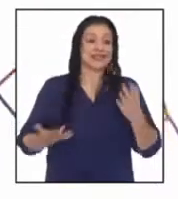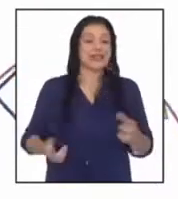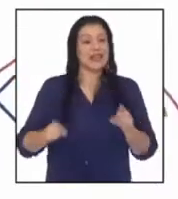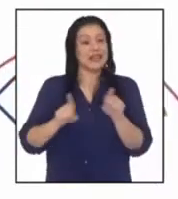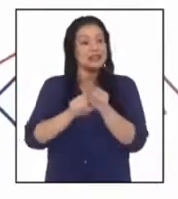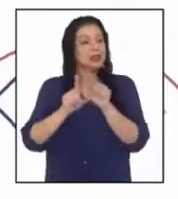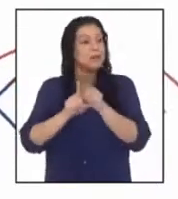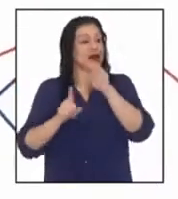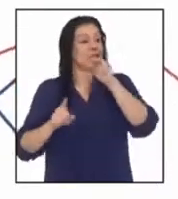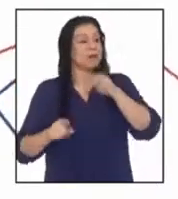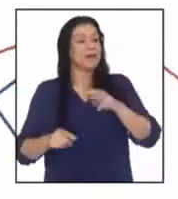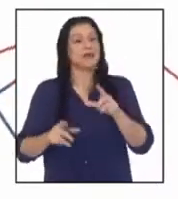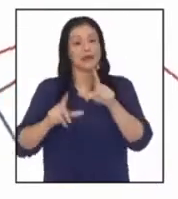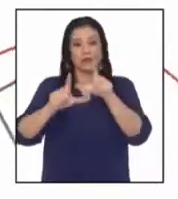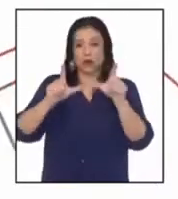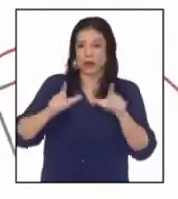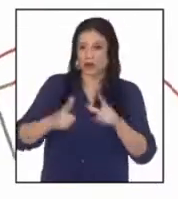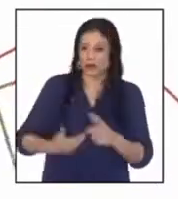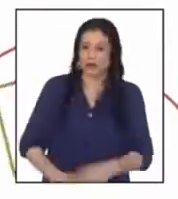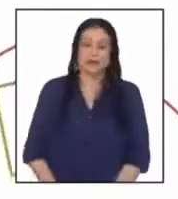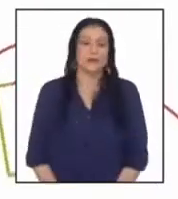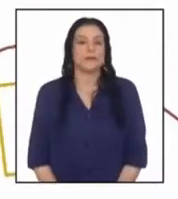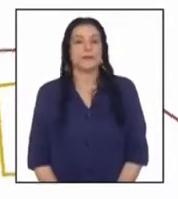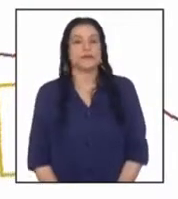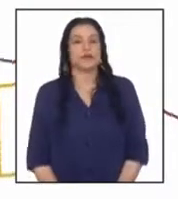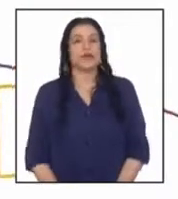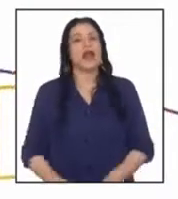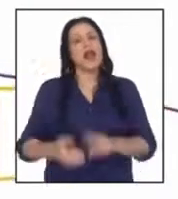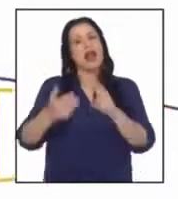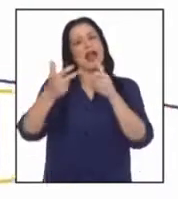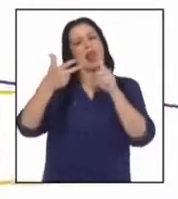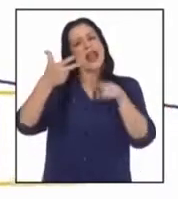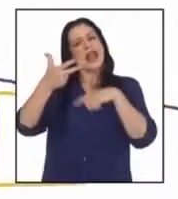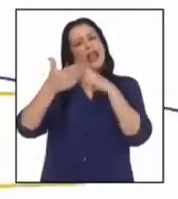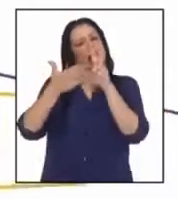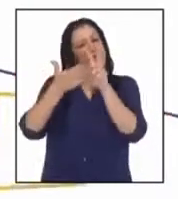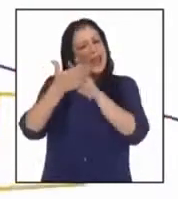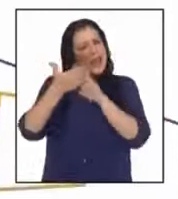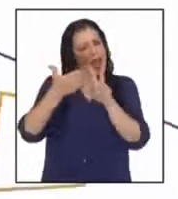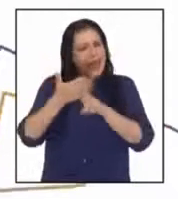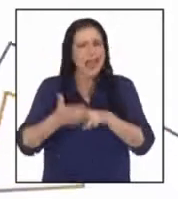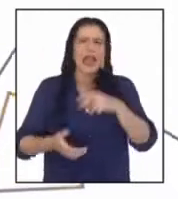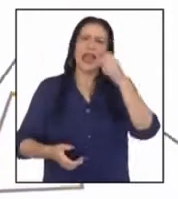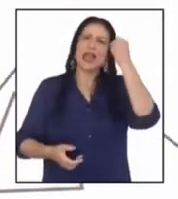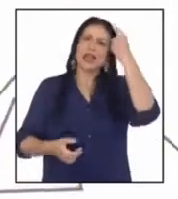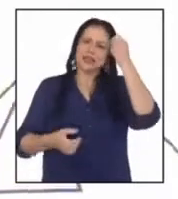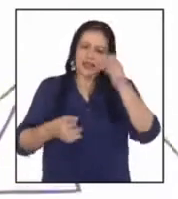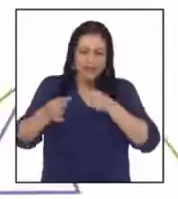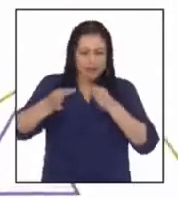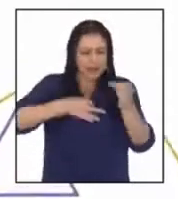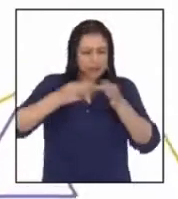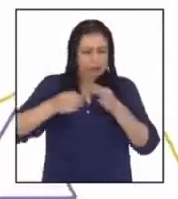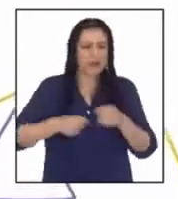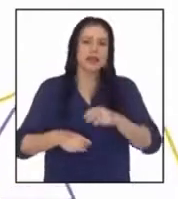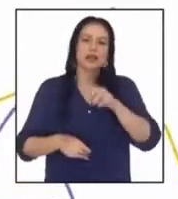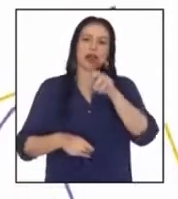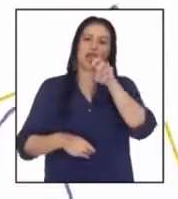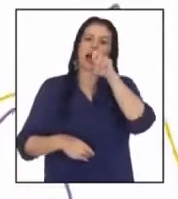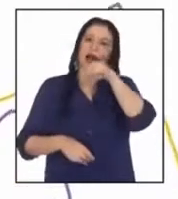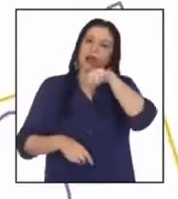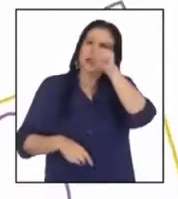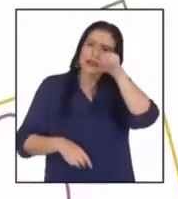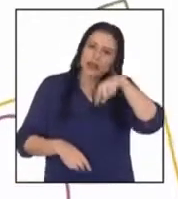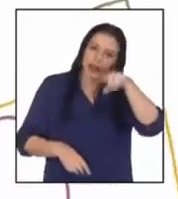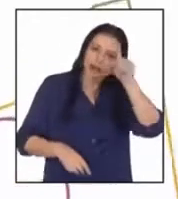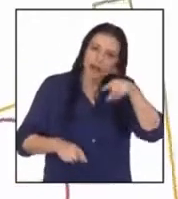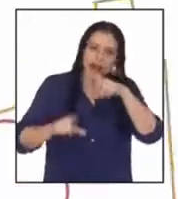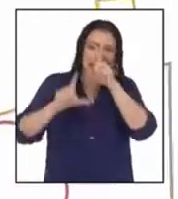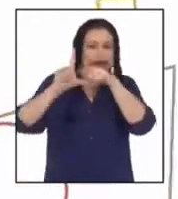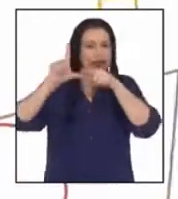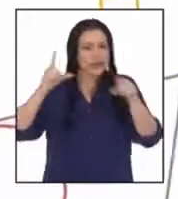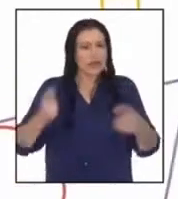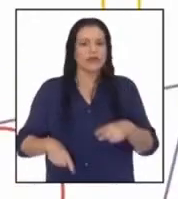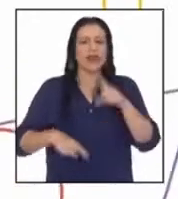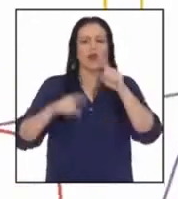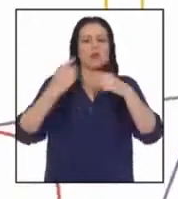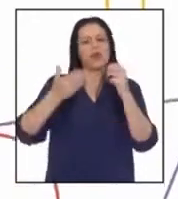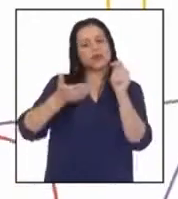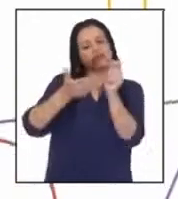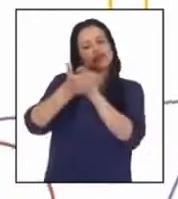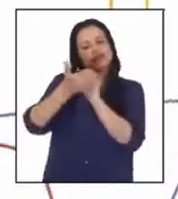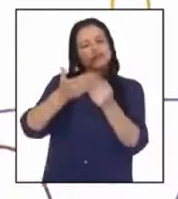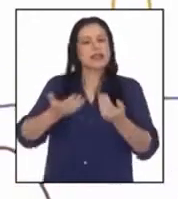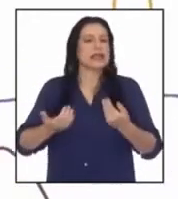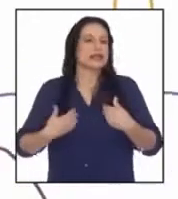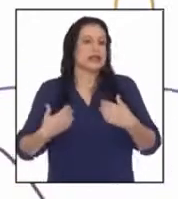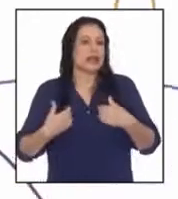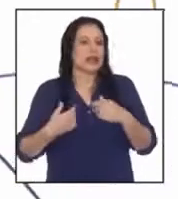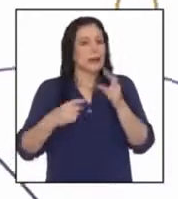y las medidas de localización. Lee, interpreta e infiere tablas y gráficos, así como diversos textos que contengan valores